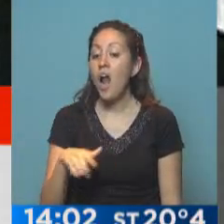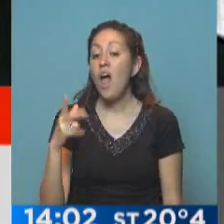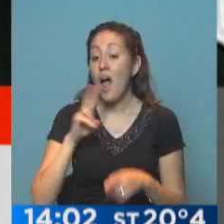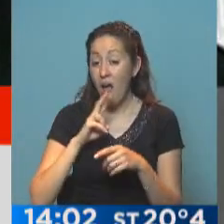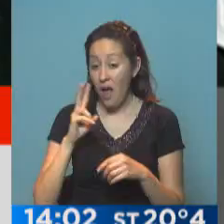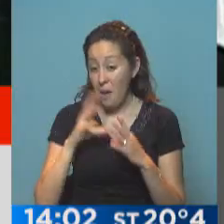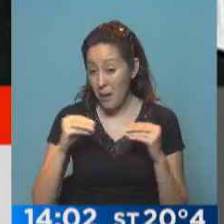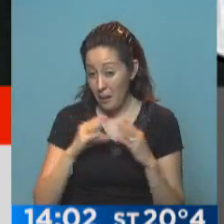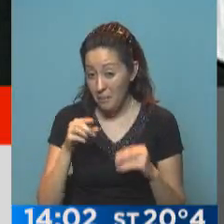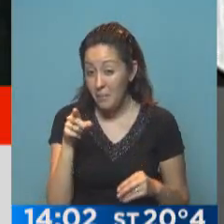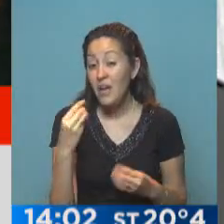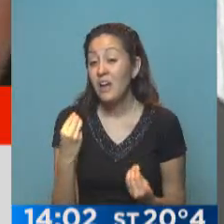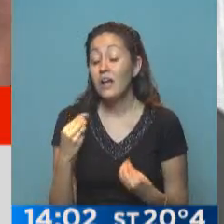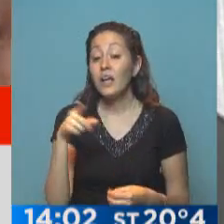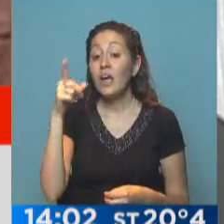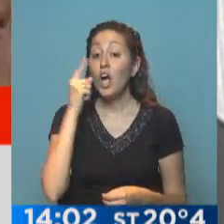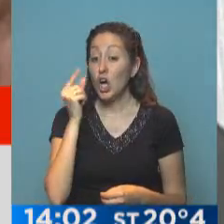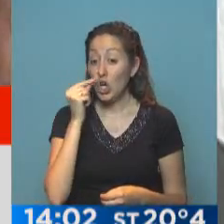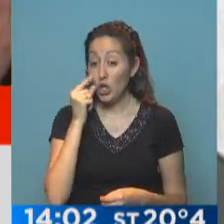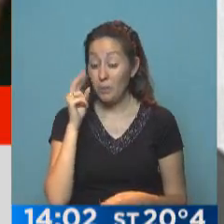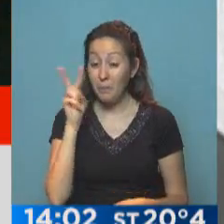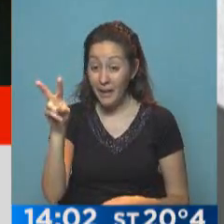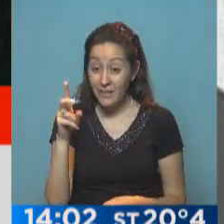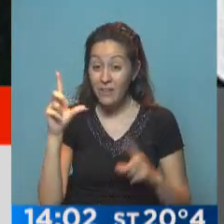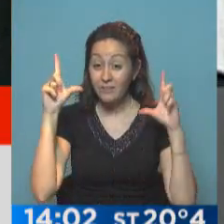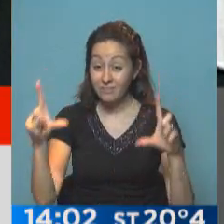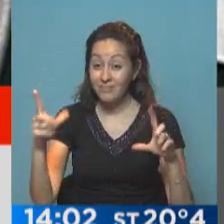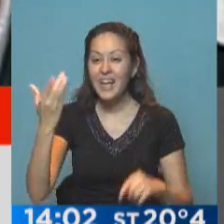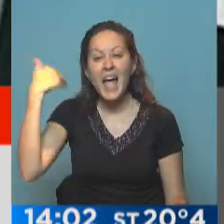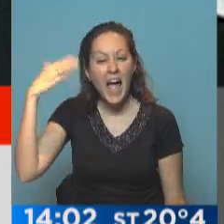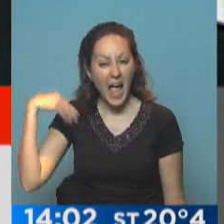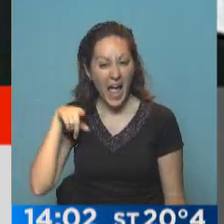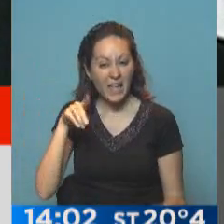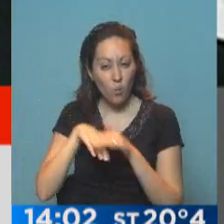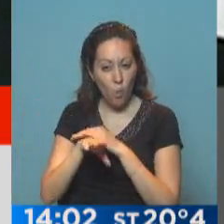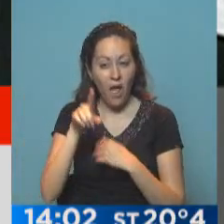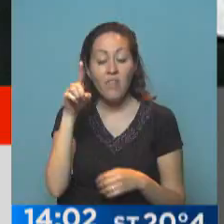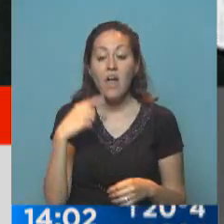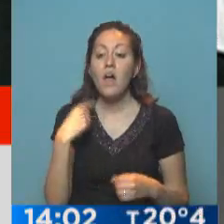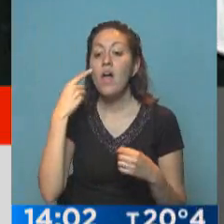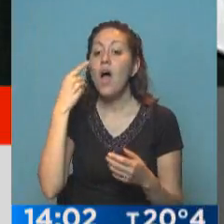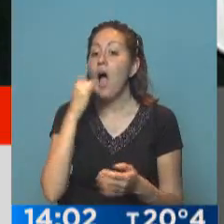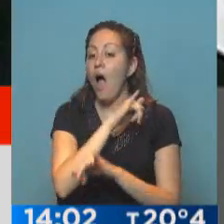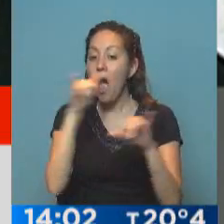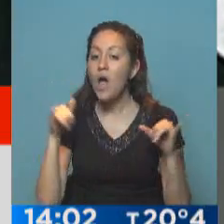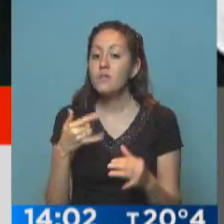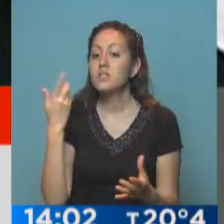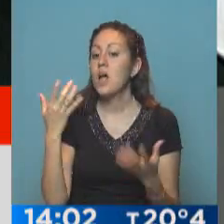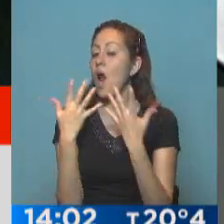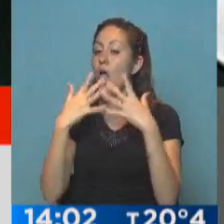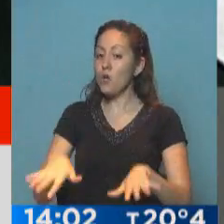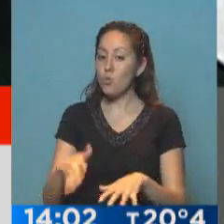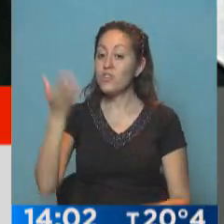vemos este dirigente ahí en pantalla, en estas imágenes de archivo. Presentó la renuncia hace